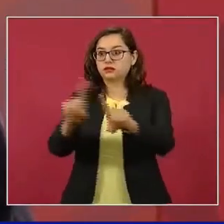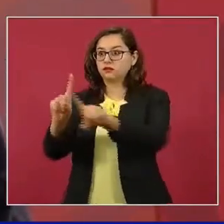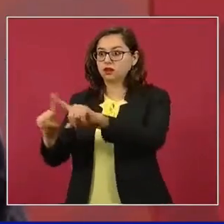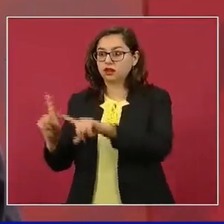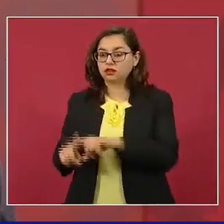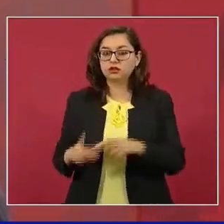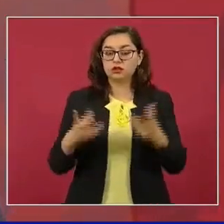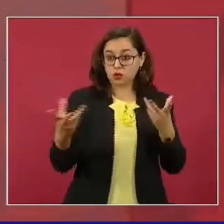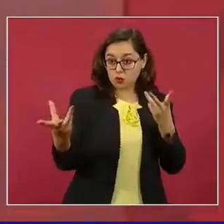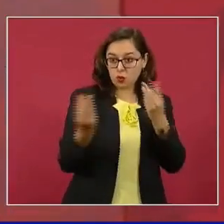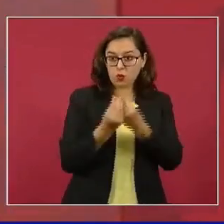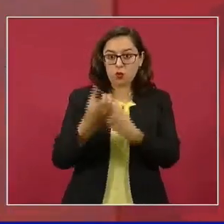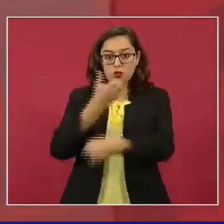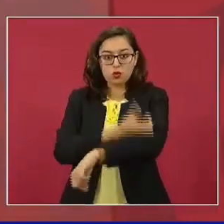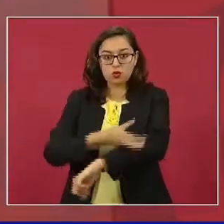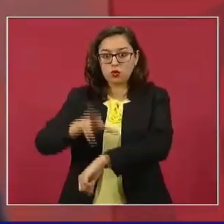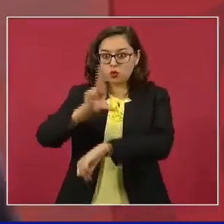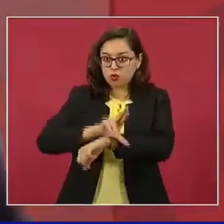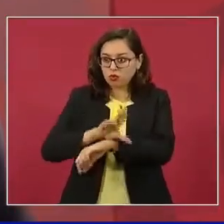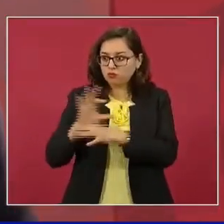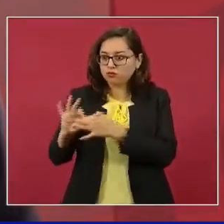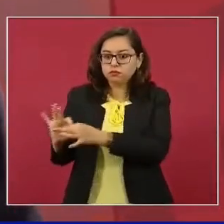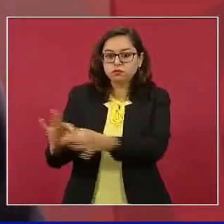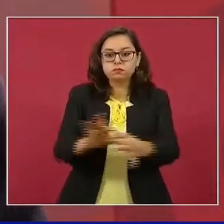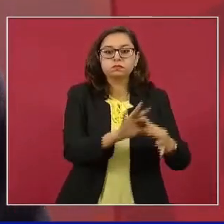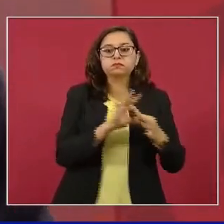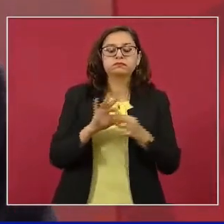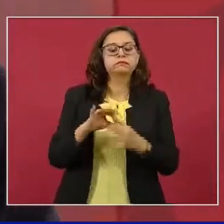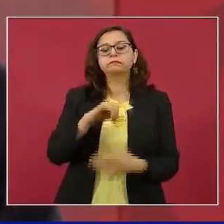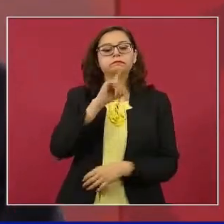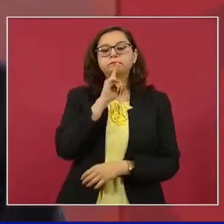defensa hacía su trabajo,